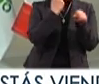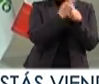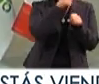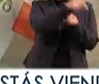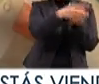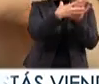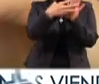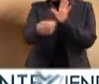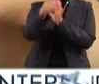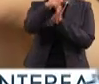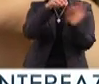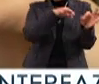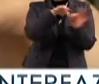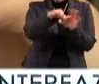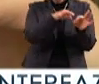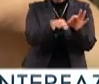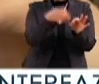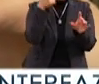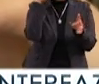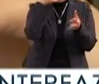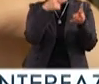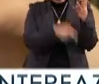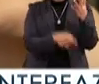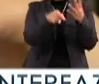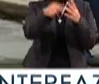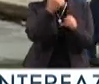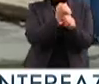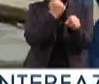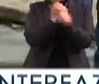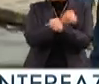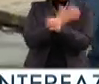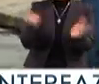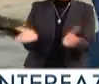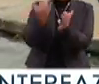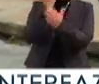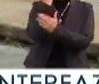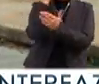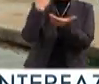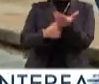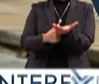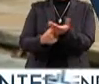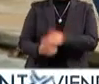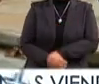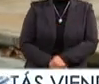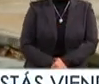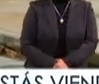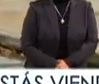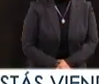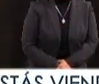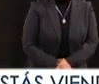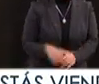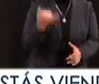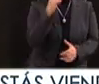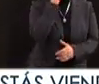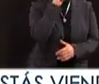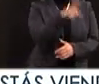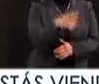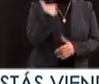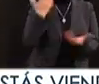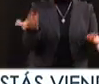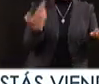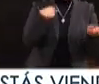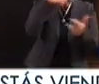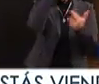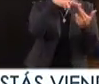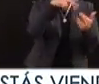de forma que ese tipo de trabajo con esos objetivos forma parte de la práctica educativa en la escuela cotidiana. Pero también, digamos, sensibilizando al gobierno